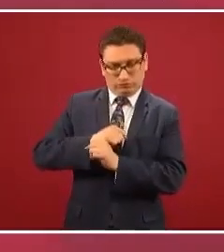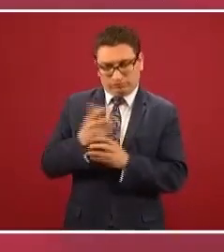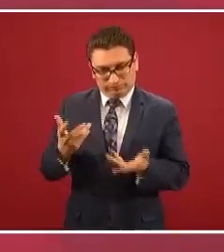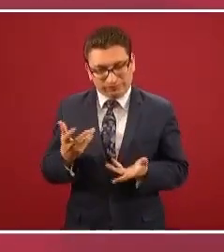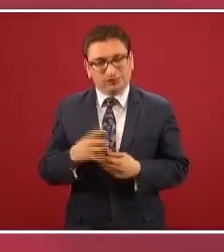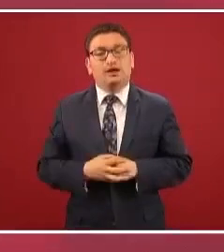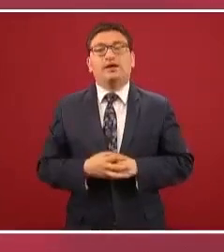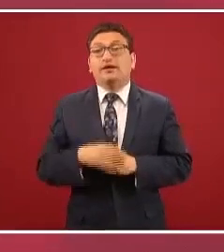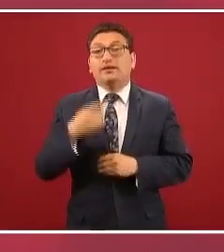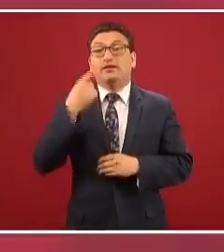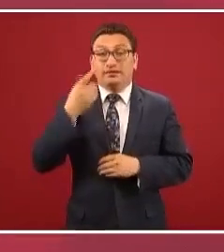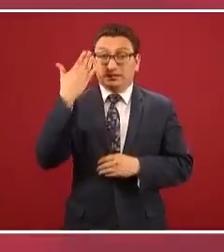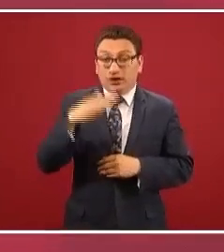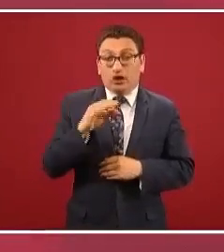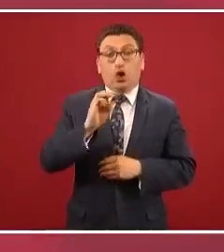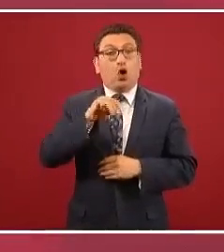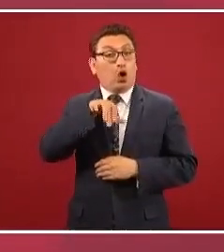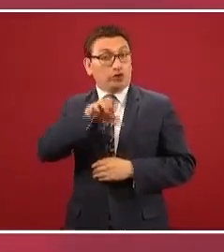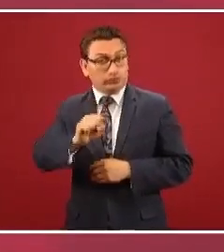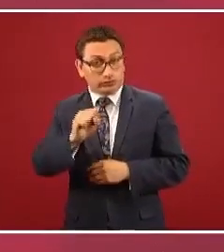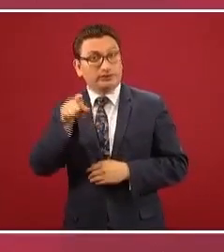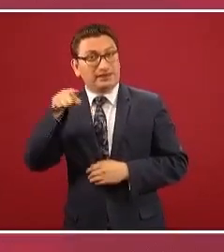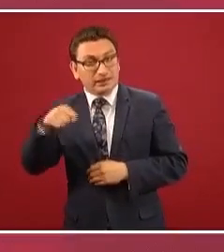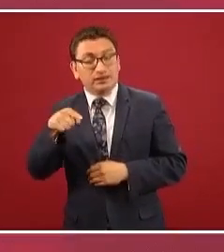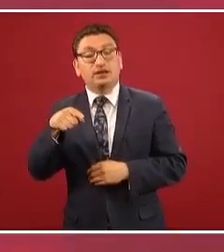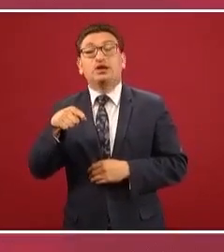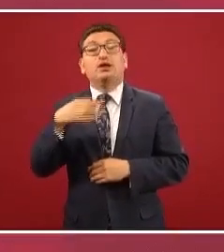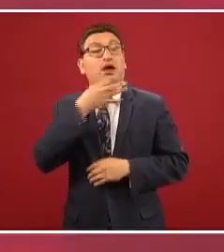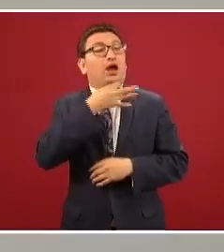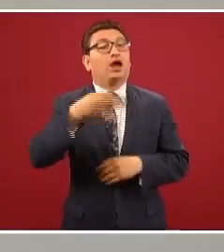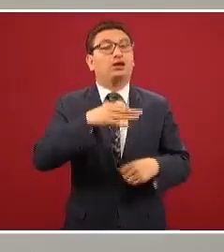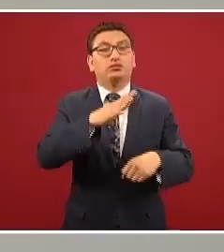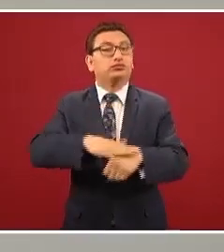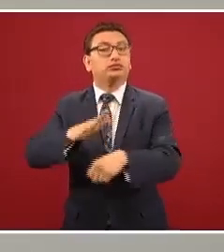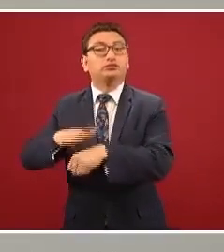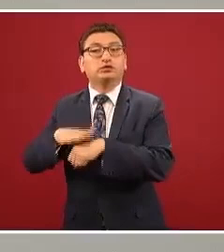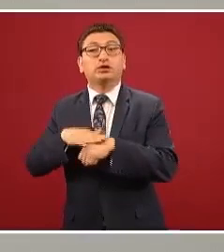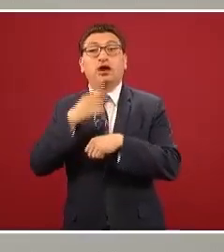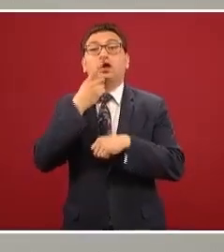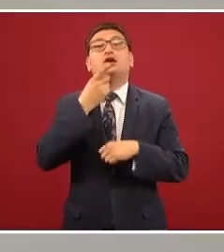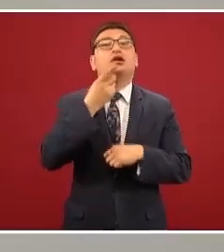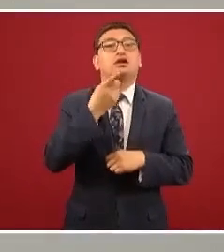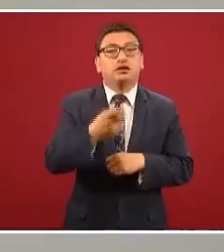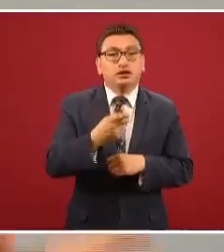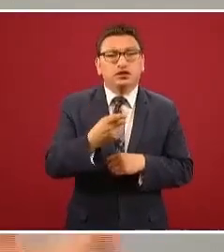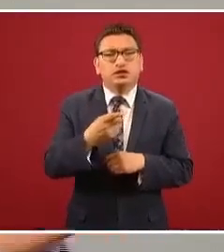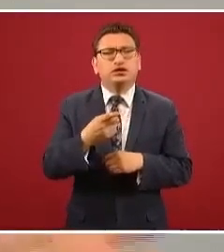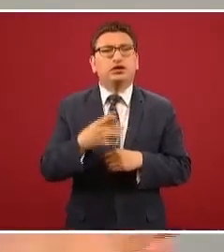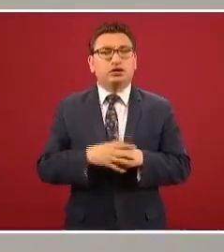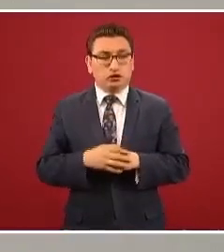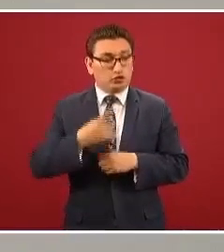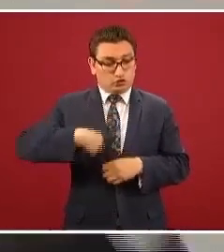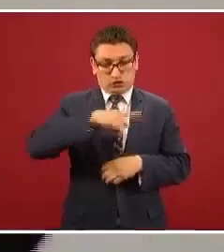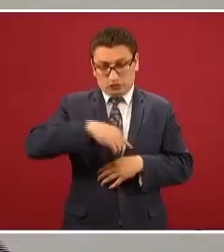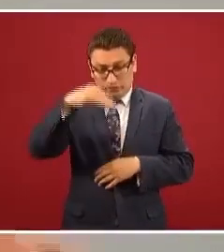esta razón, la Organización Mundial de la Salud nunca recomendó medidas de contención. Contención es pensar